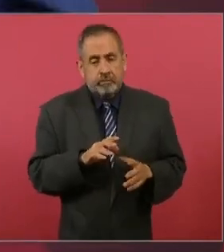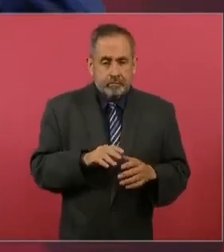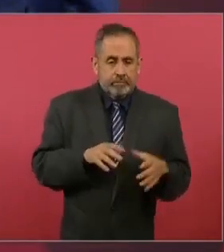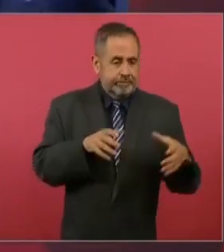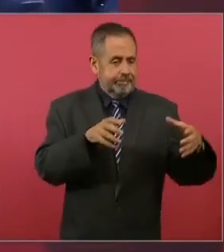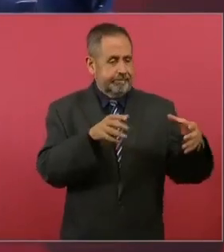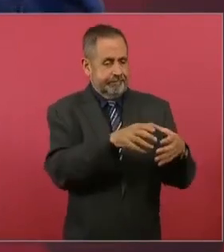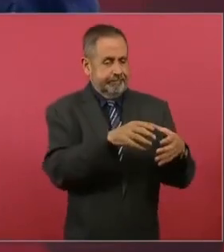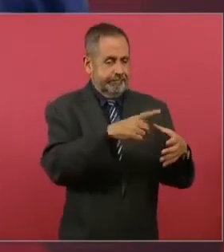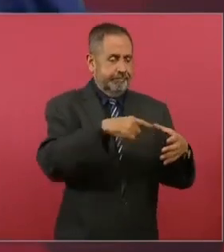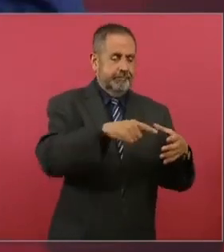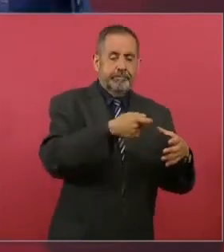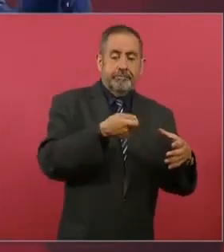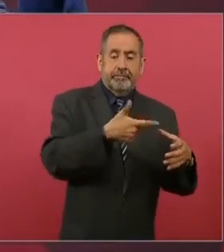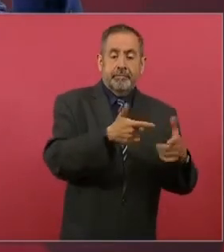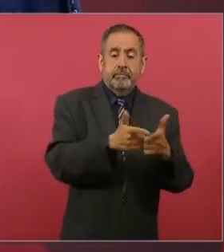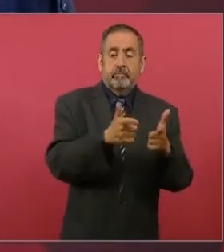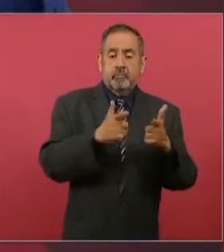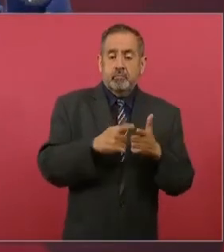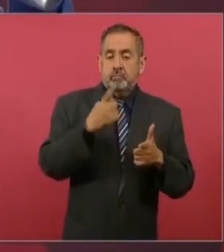Ese era el círculo rojo, ¿no?